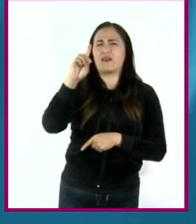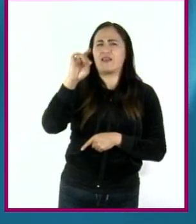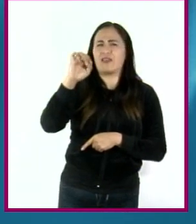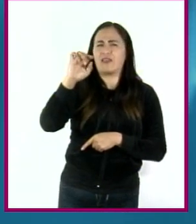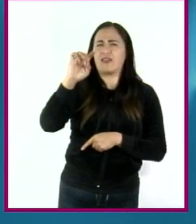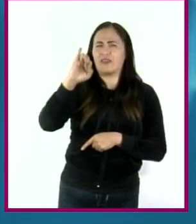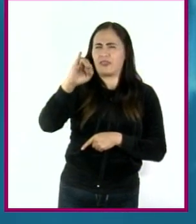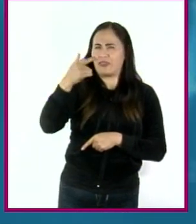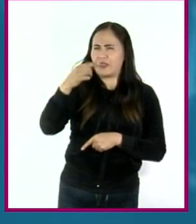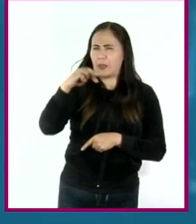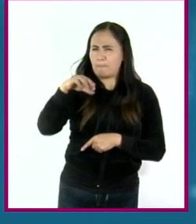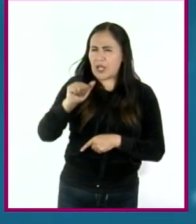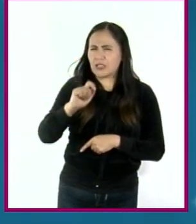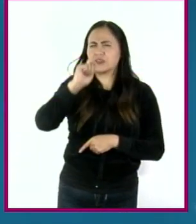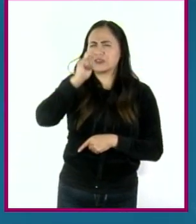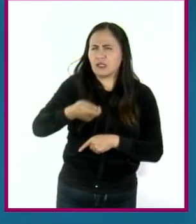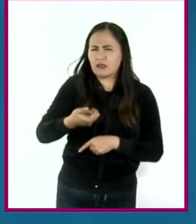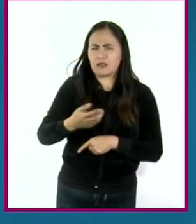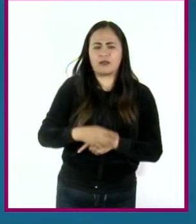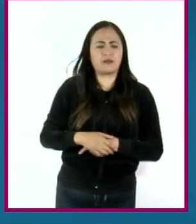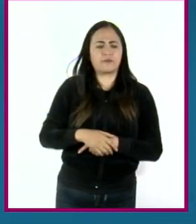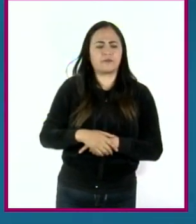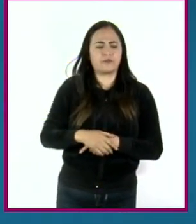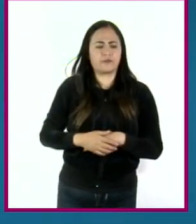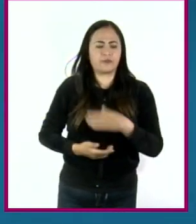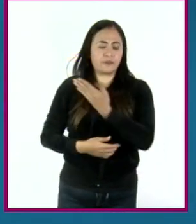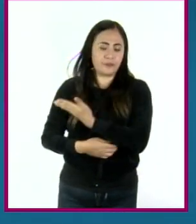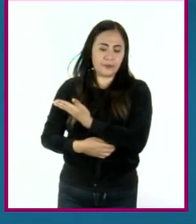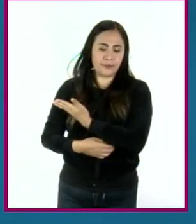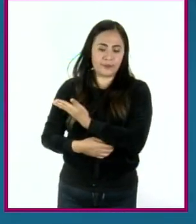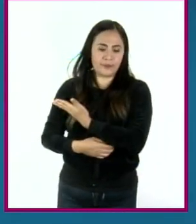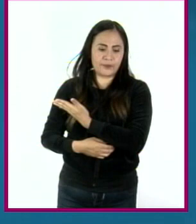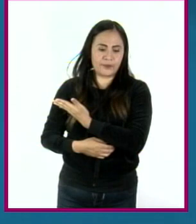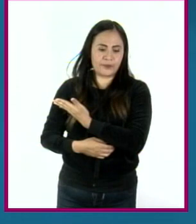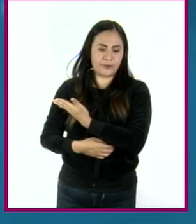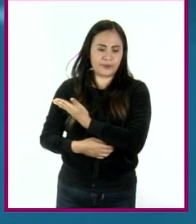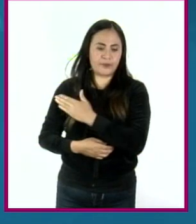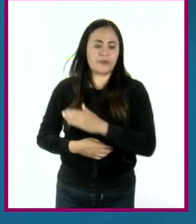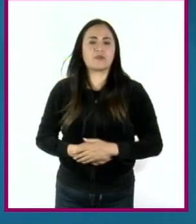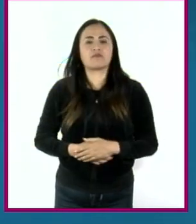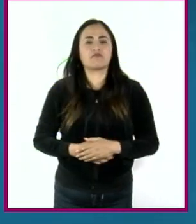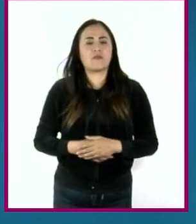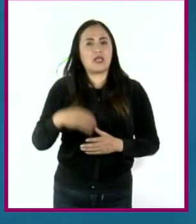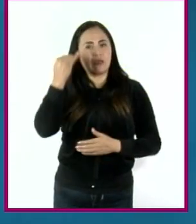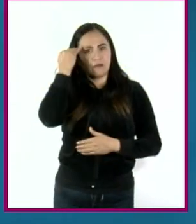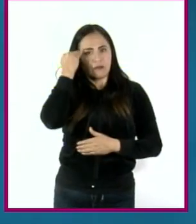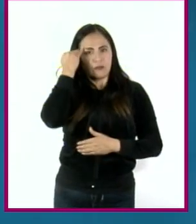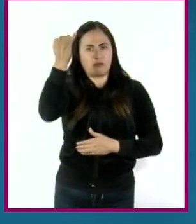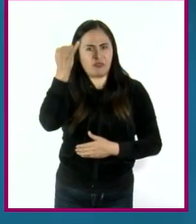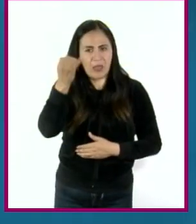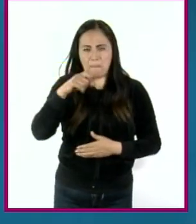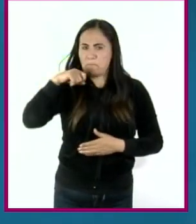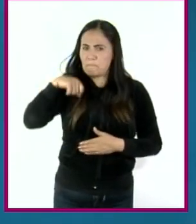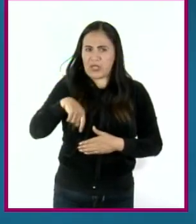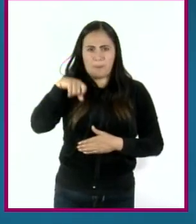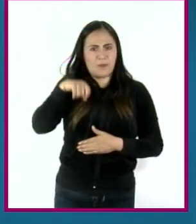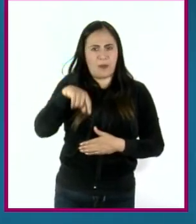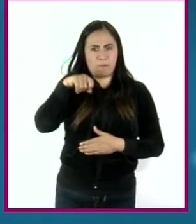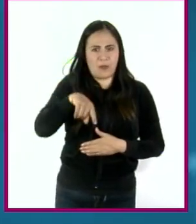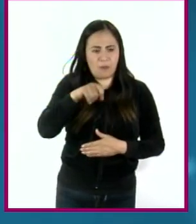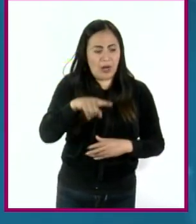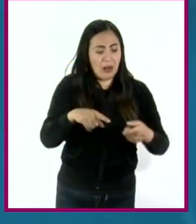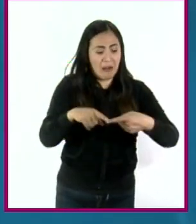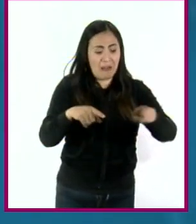que se come eso? Un paradigma es un modelo o un patrón que se sigue en determinada situación y que es aceptado